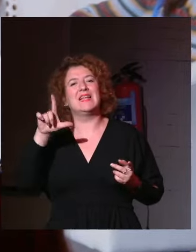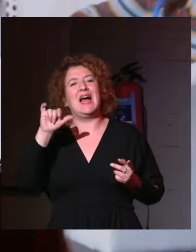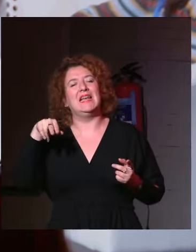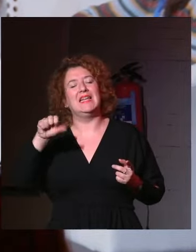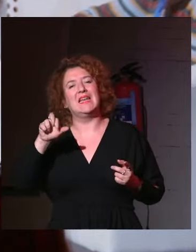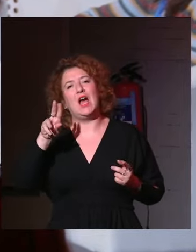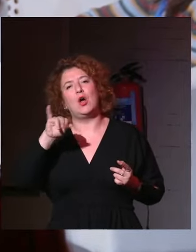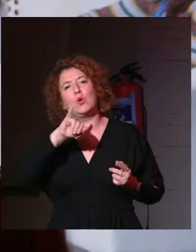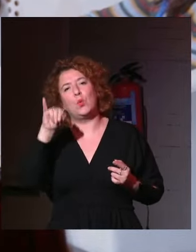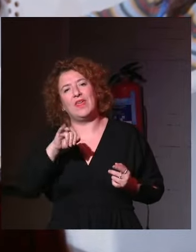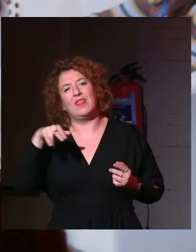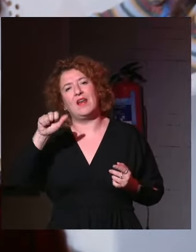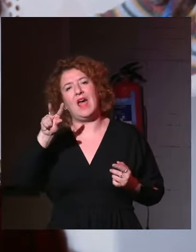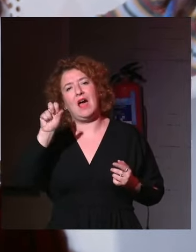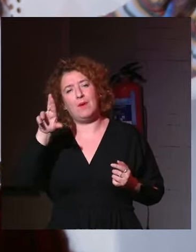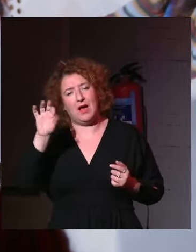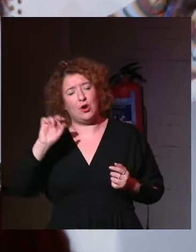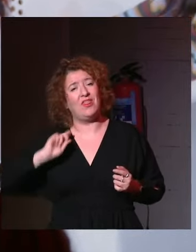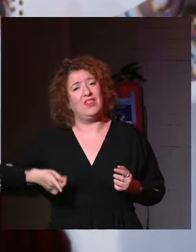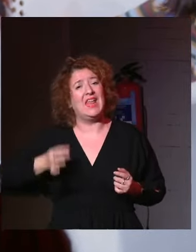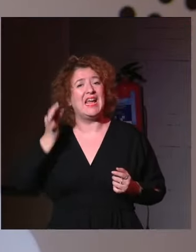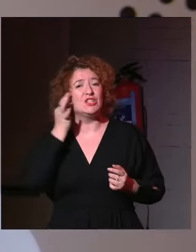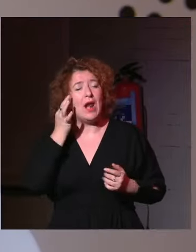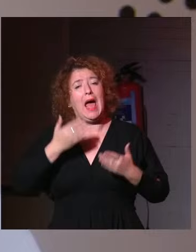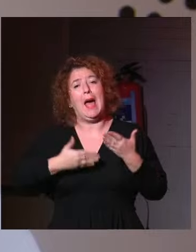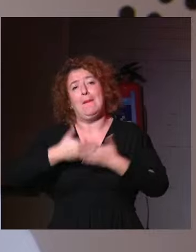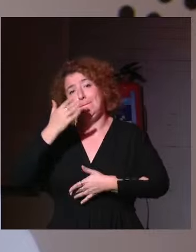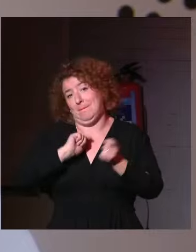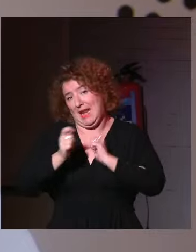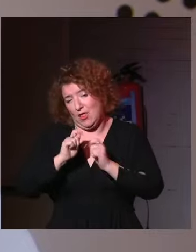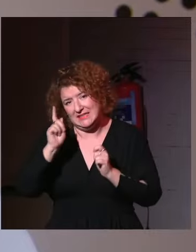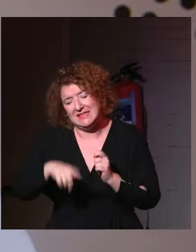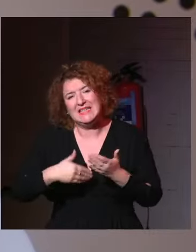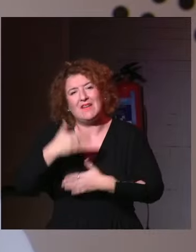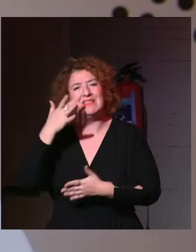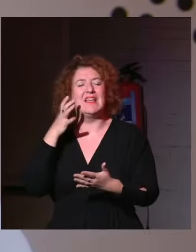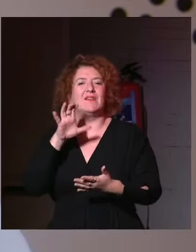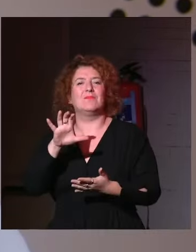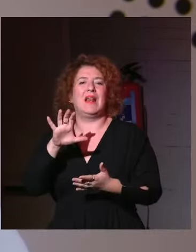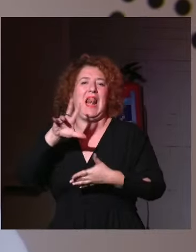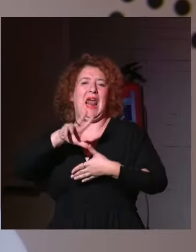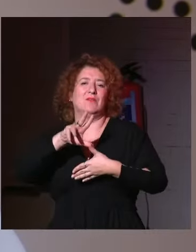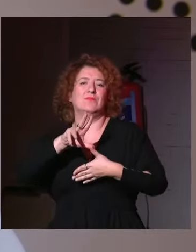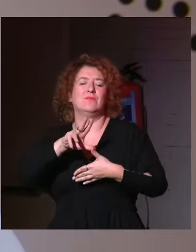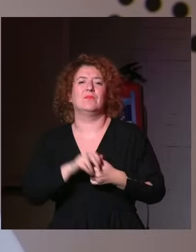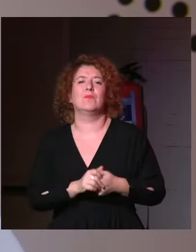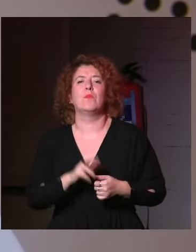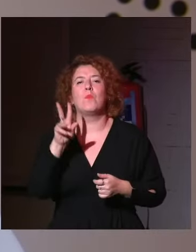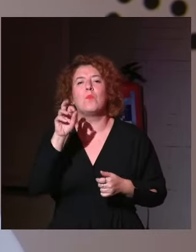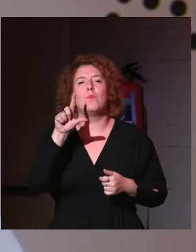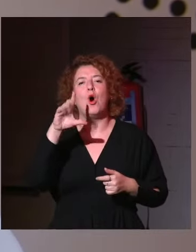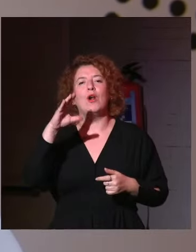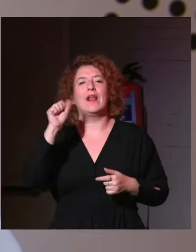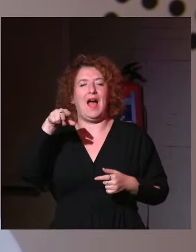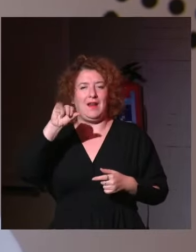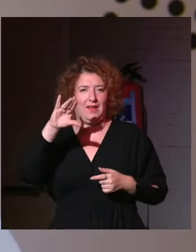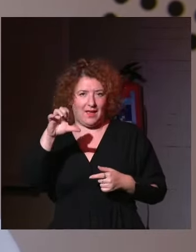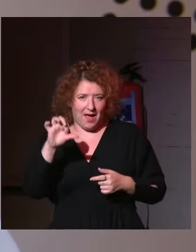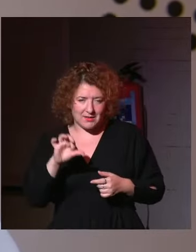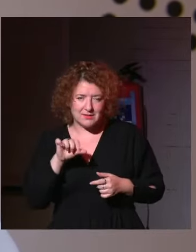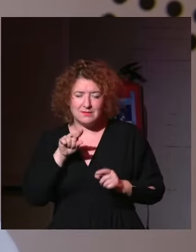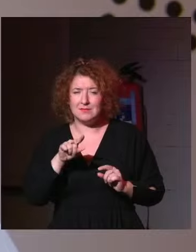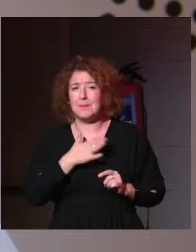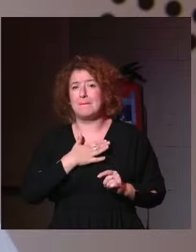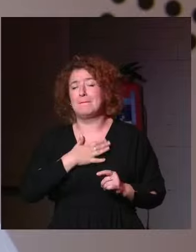es periodista y directora y creadora de la revista eh feminista latinoamericana volcánicas e que